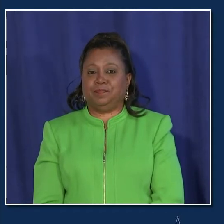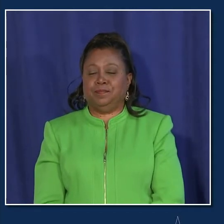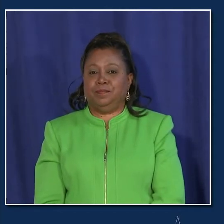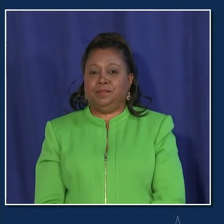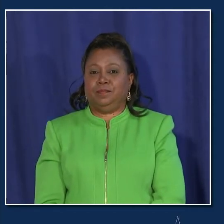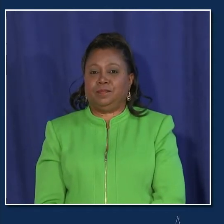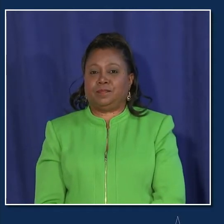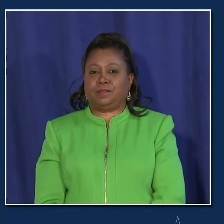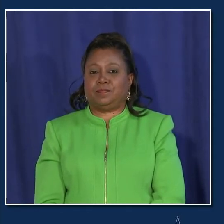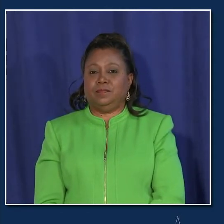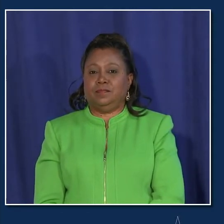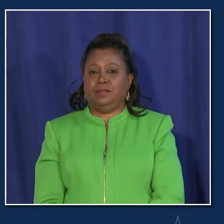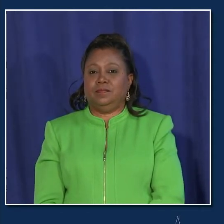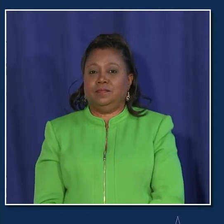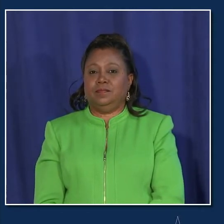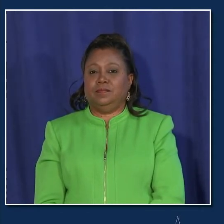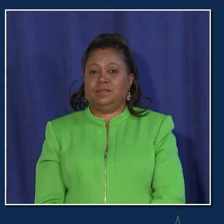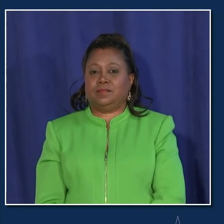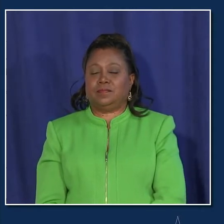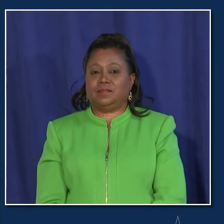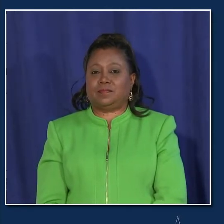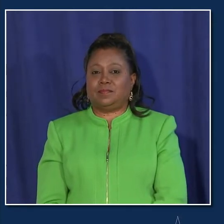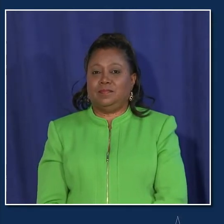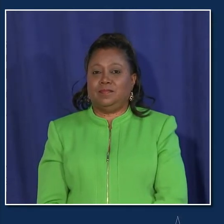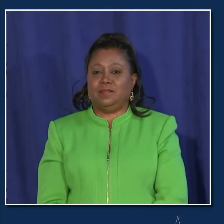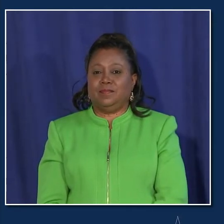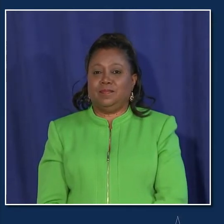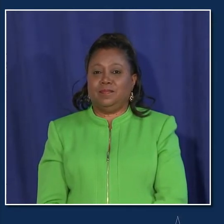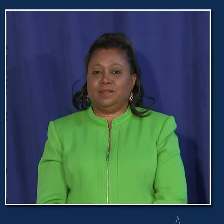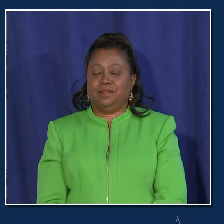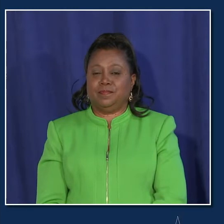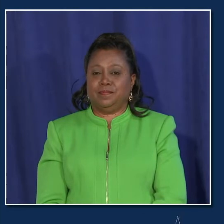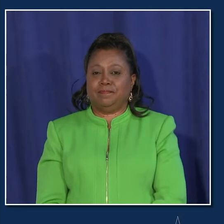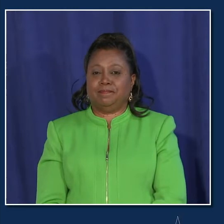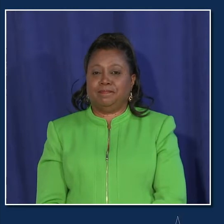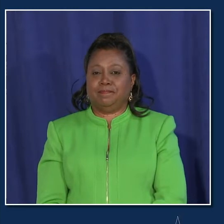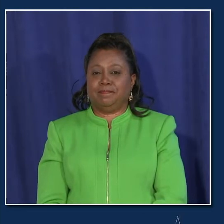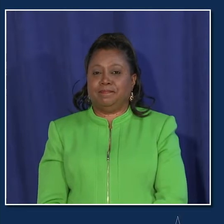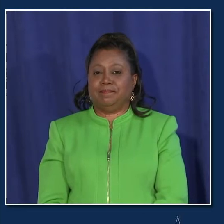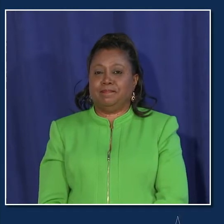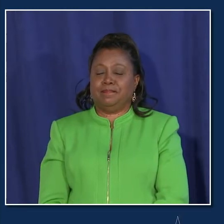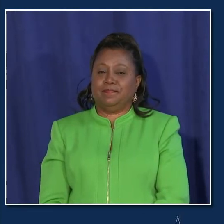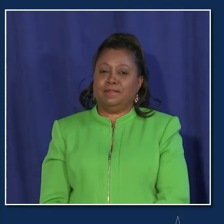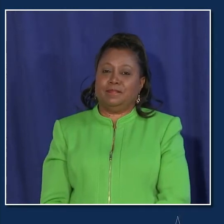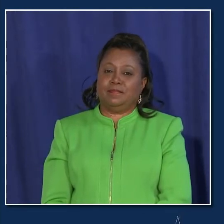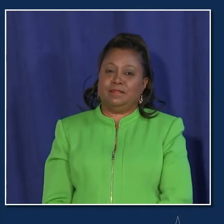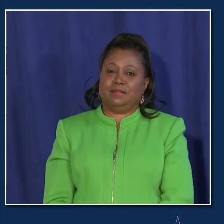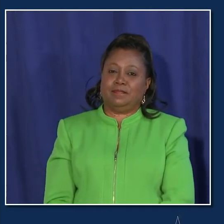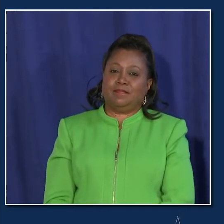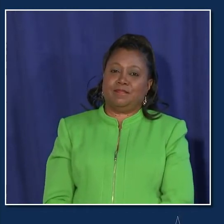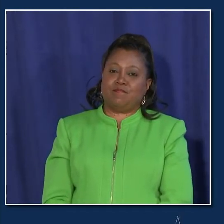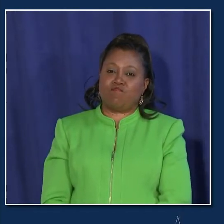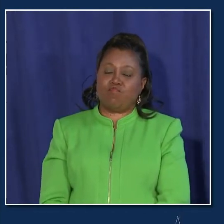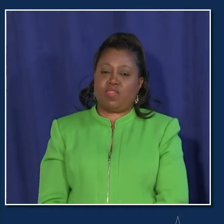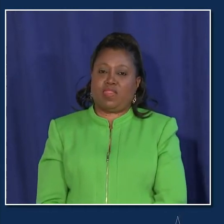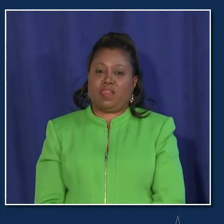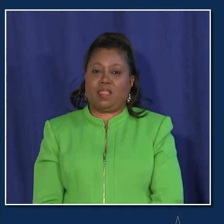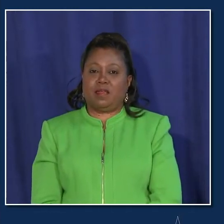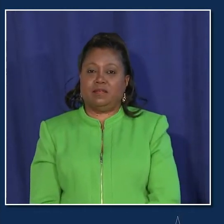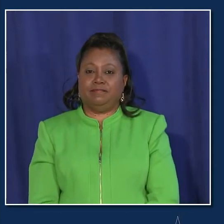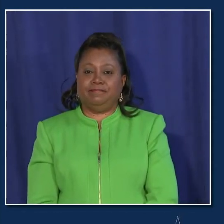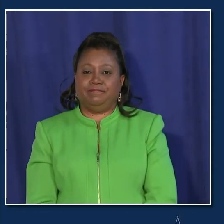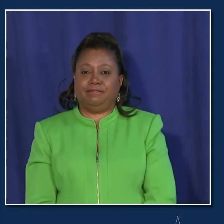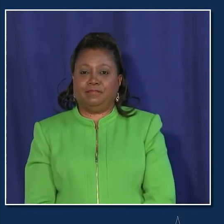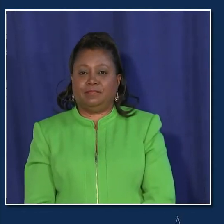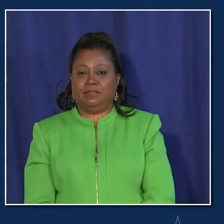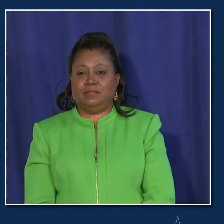COVID-19 ocurren en personas no vacunadas. Y ahorita, de un 96 a un 97% de todas las personas que están muriendo con una